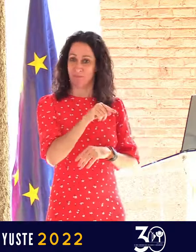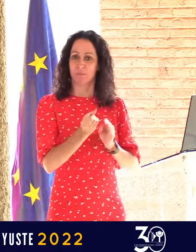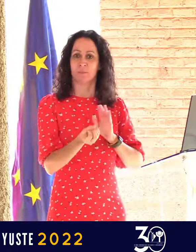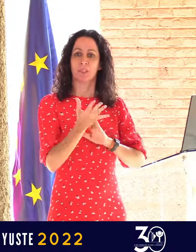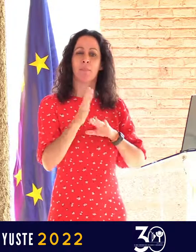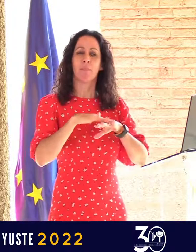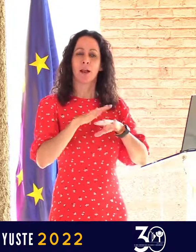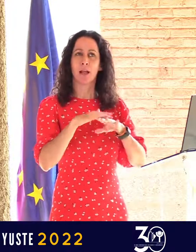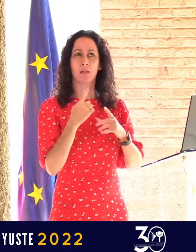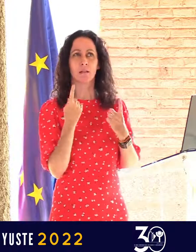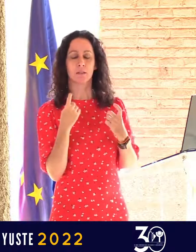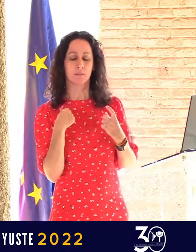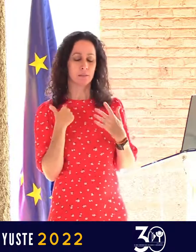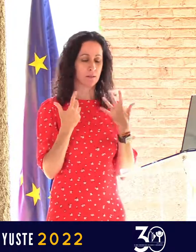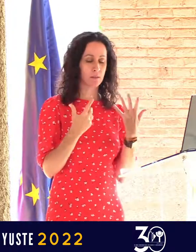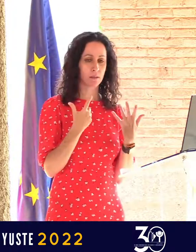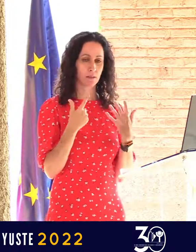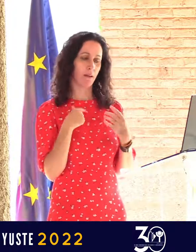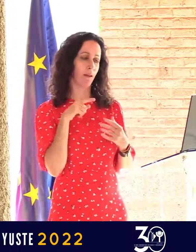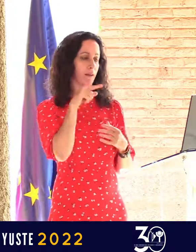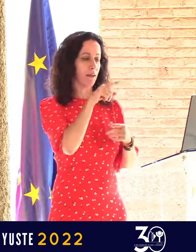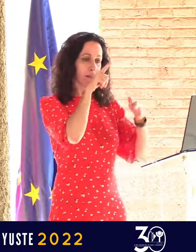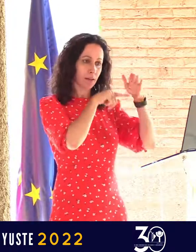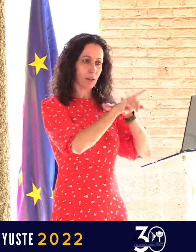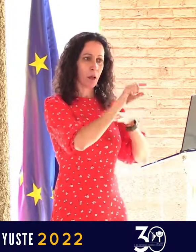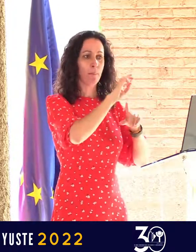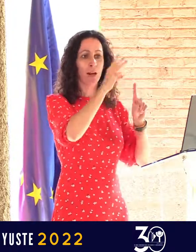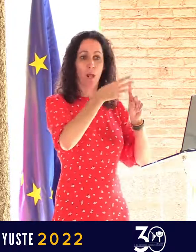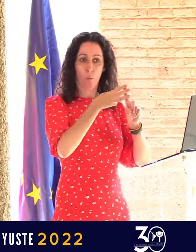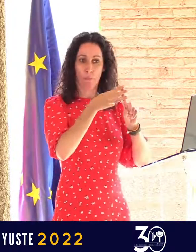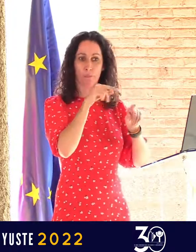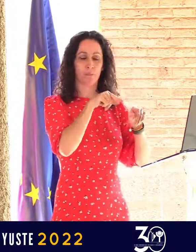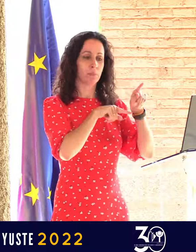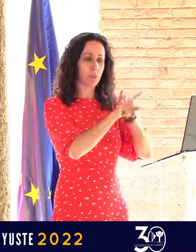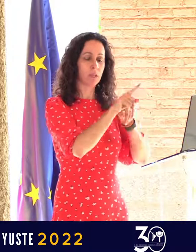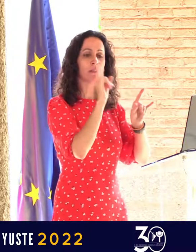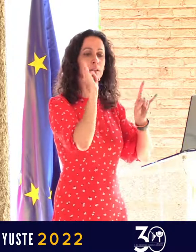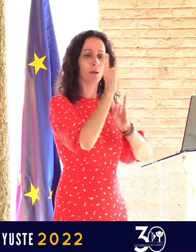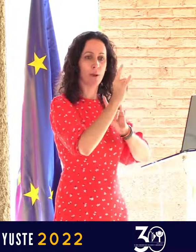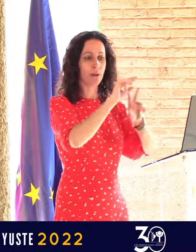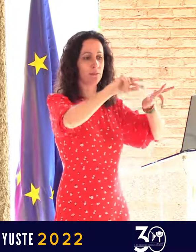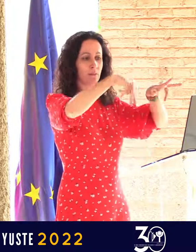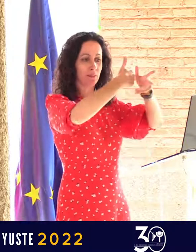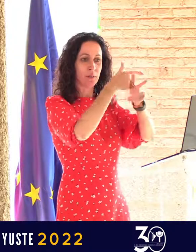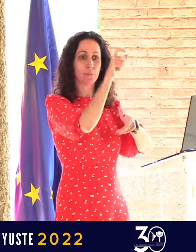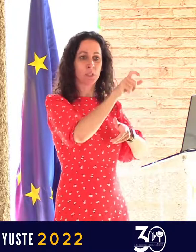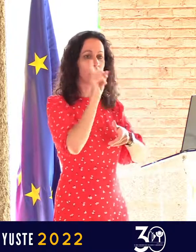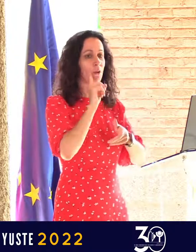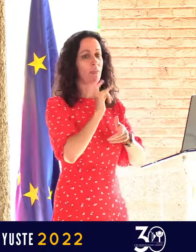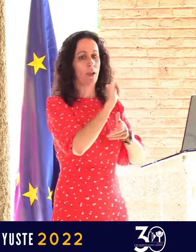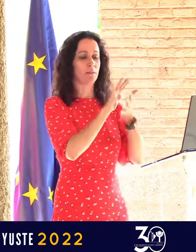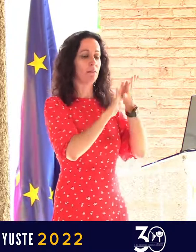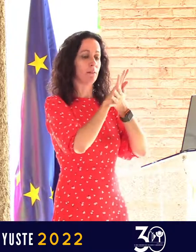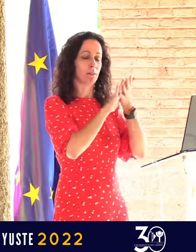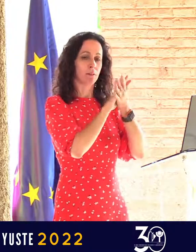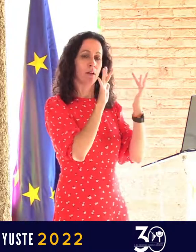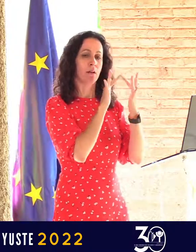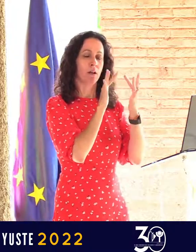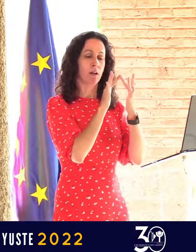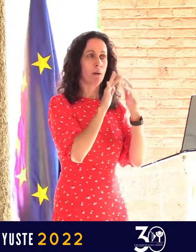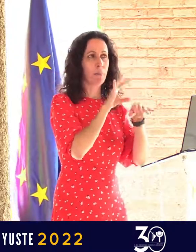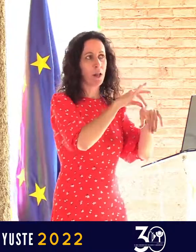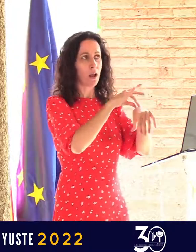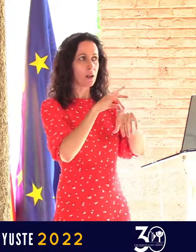signo eh para para intentar a través de de la página web eh hacerse